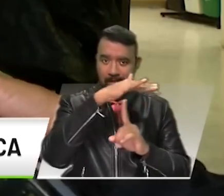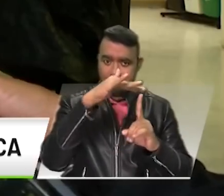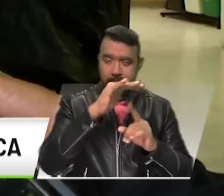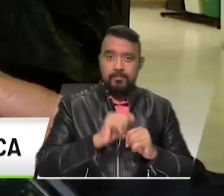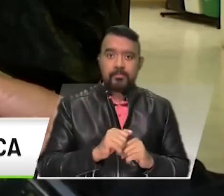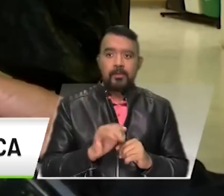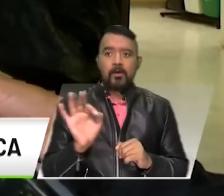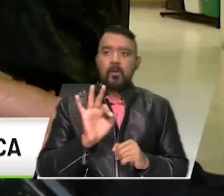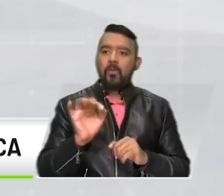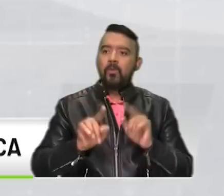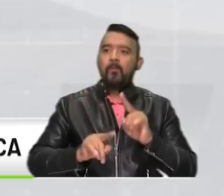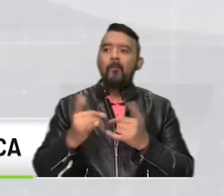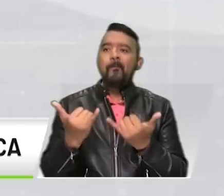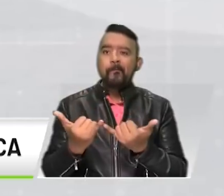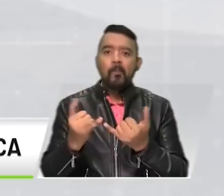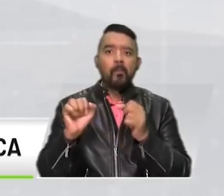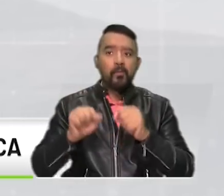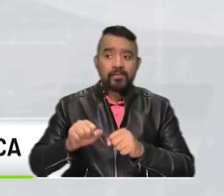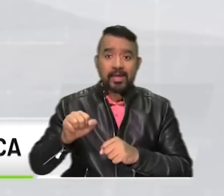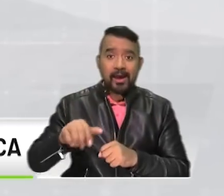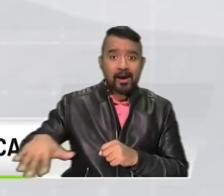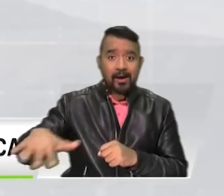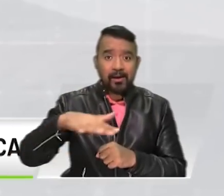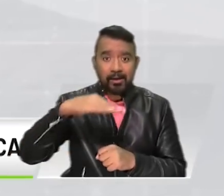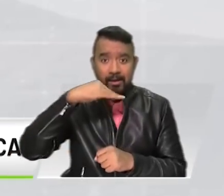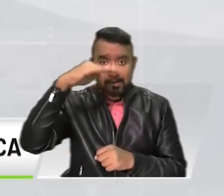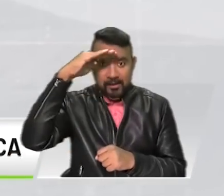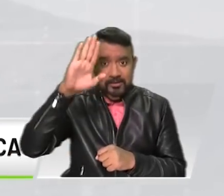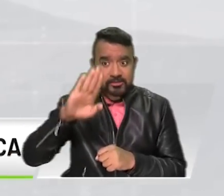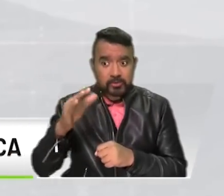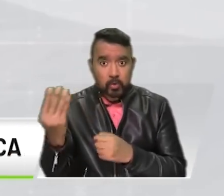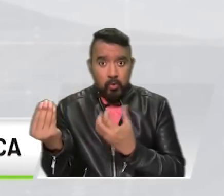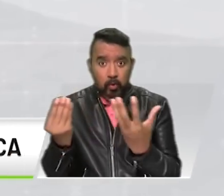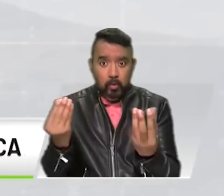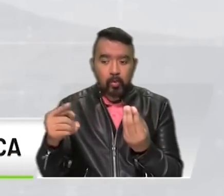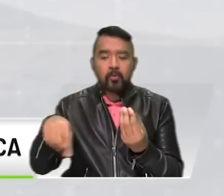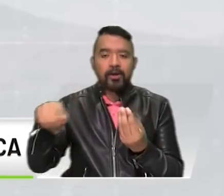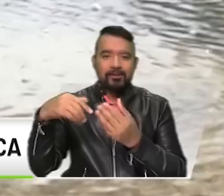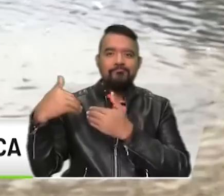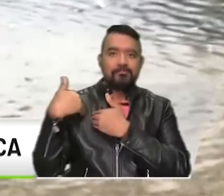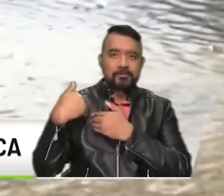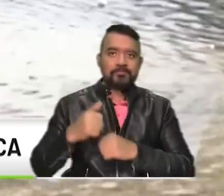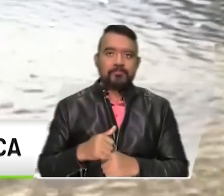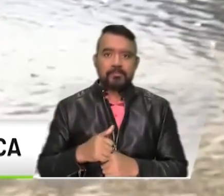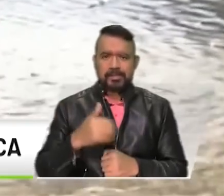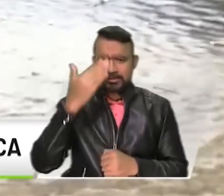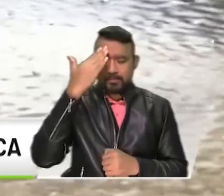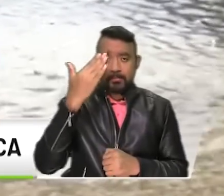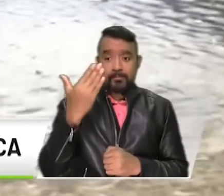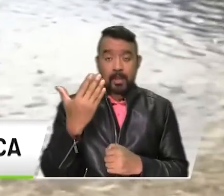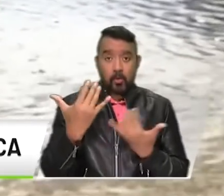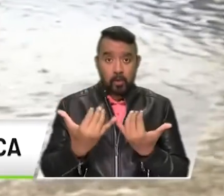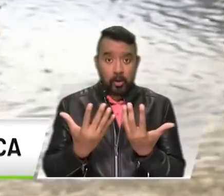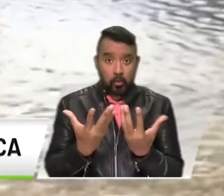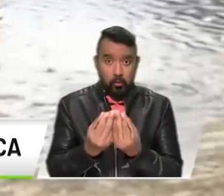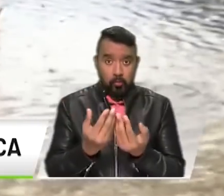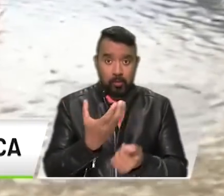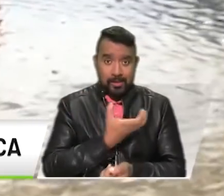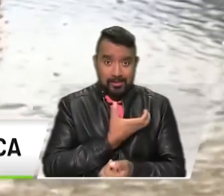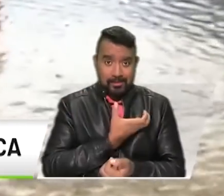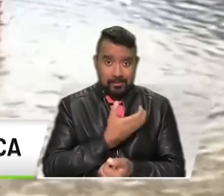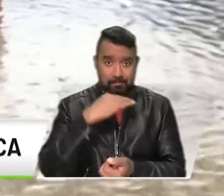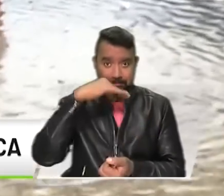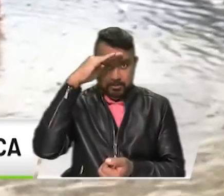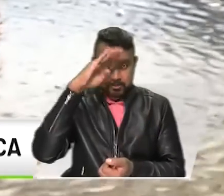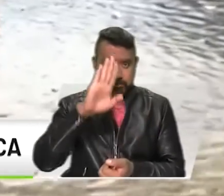diferentes dependencias del distrito de Medellín con la declaratoria de emergencia climática anunciada por el gobierno de Medellín la ciudad podrá